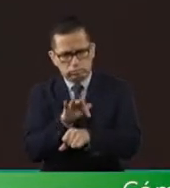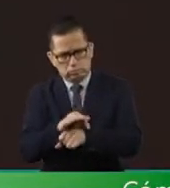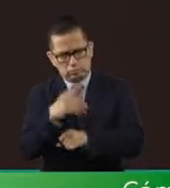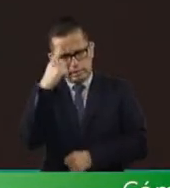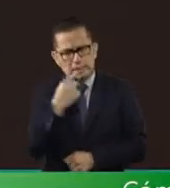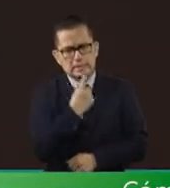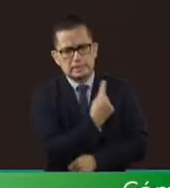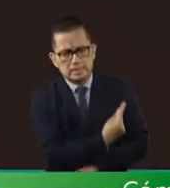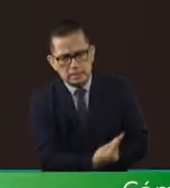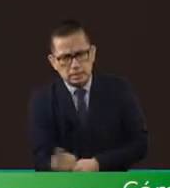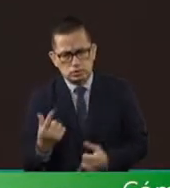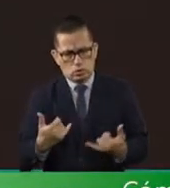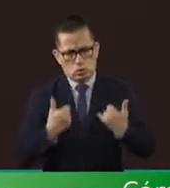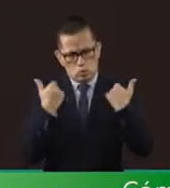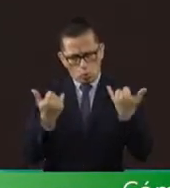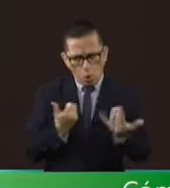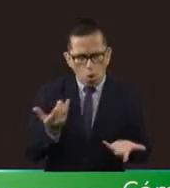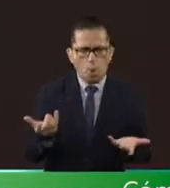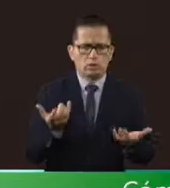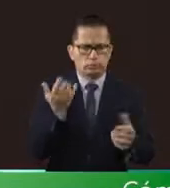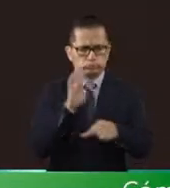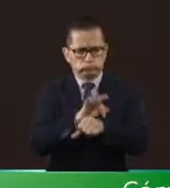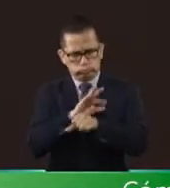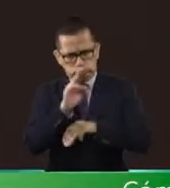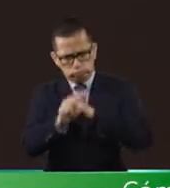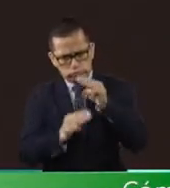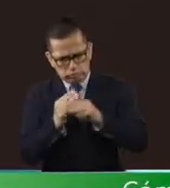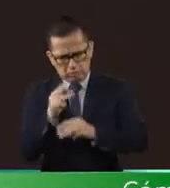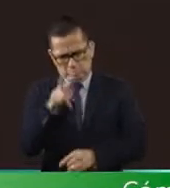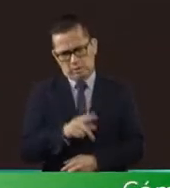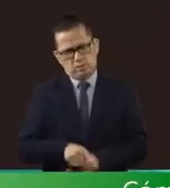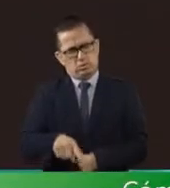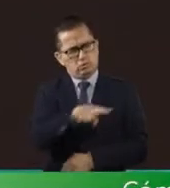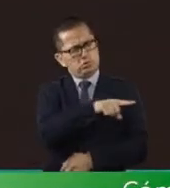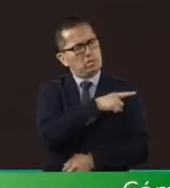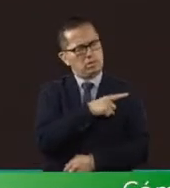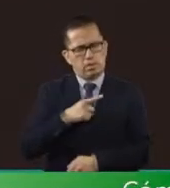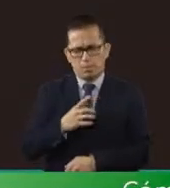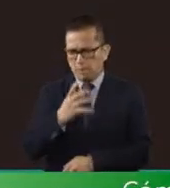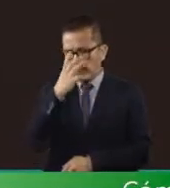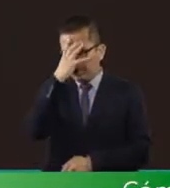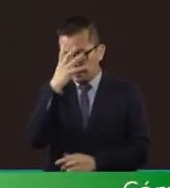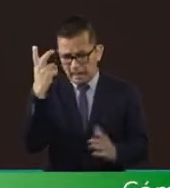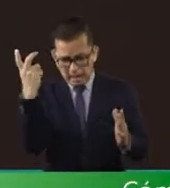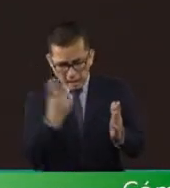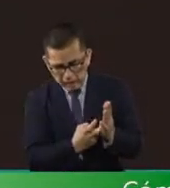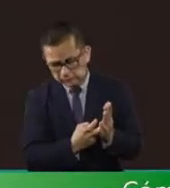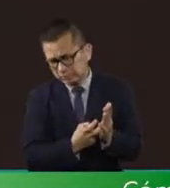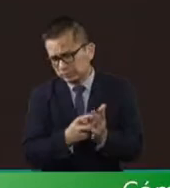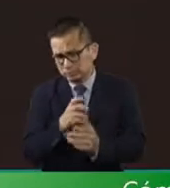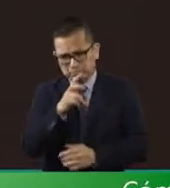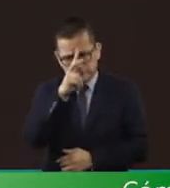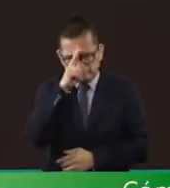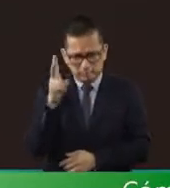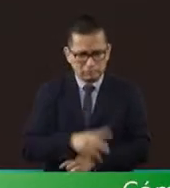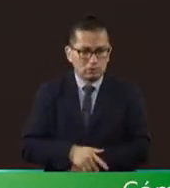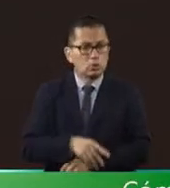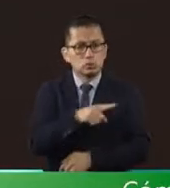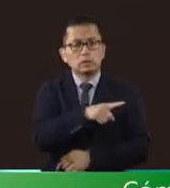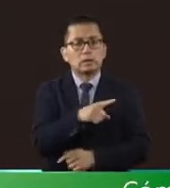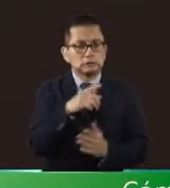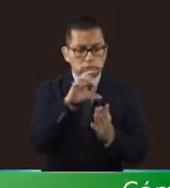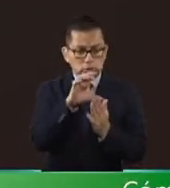juventudes y al planeta deberían de sentirse avergonzados de lo que están haciendo ahora no solamente van en contra de la